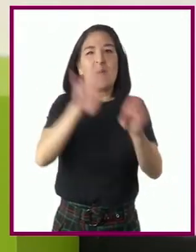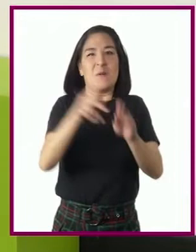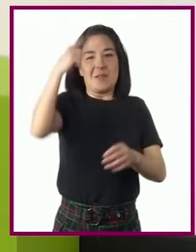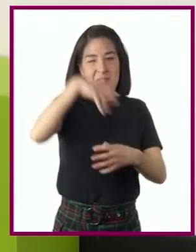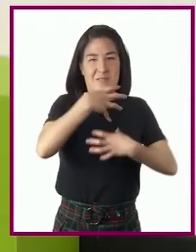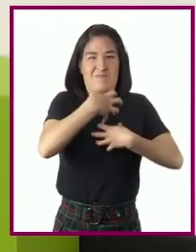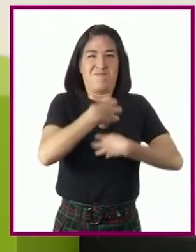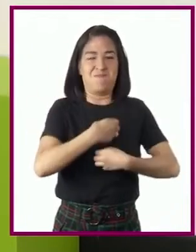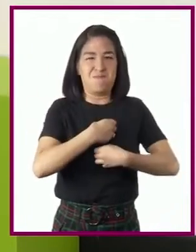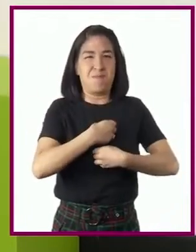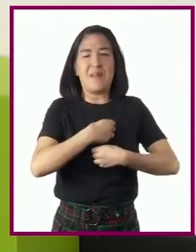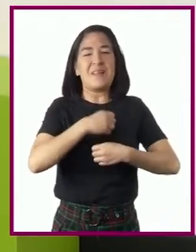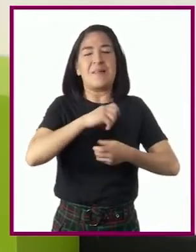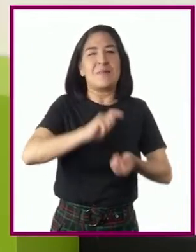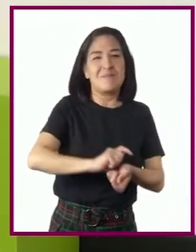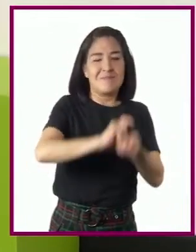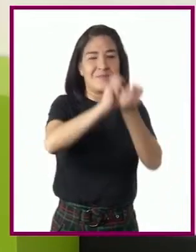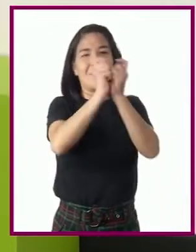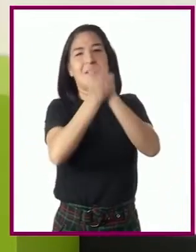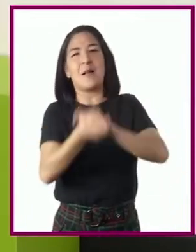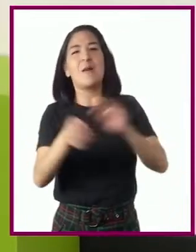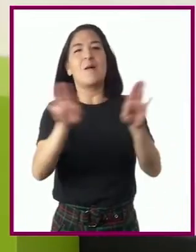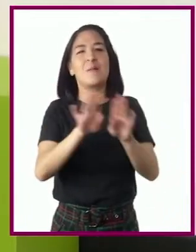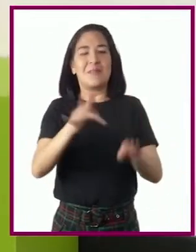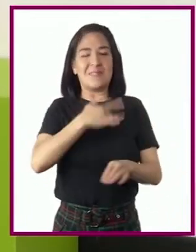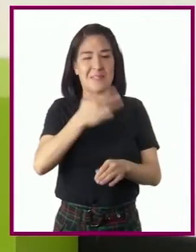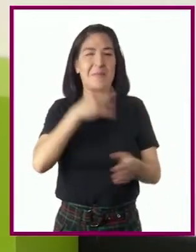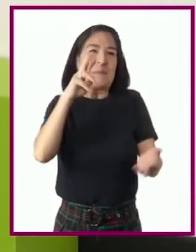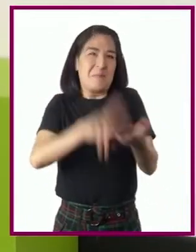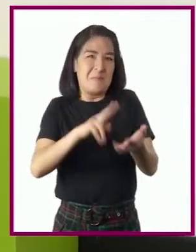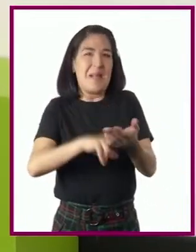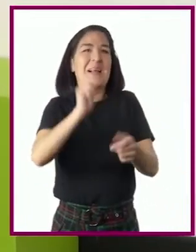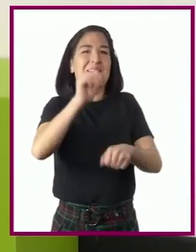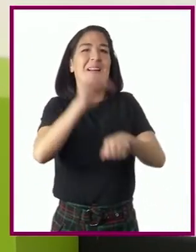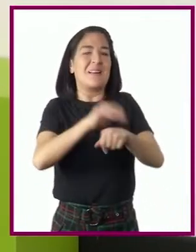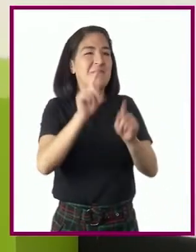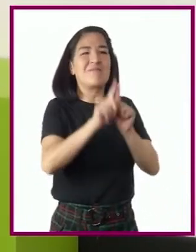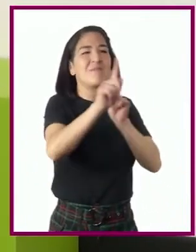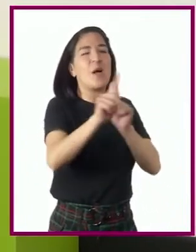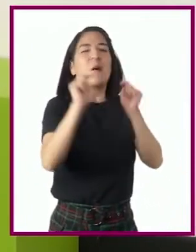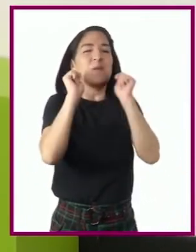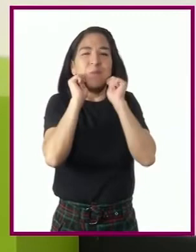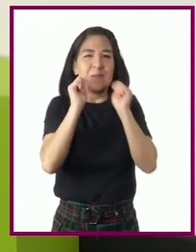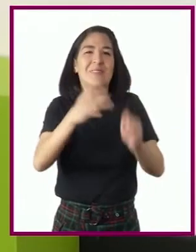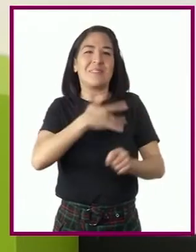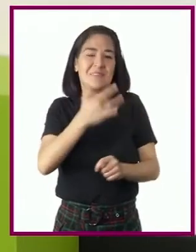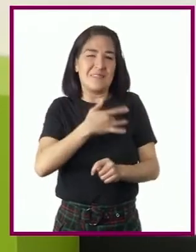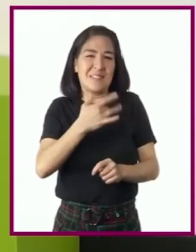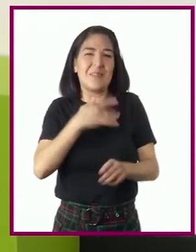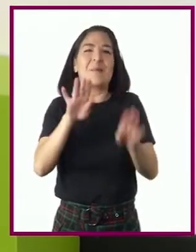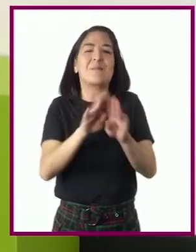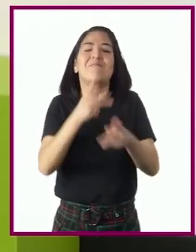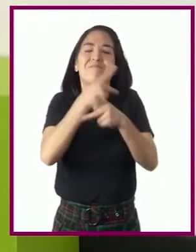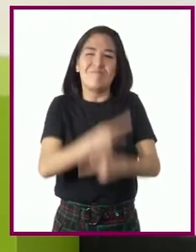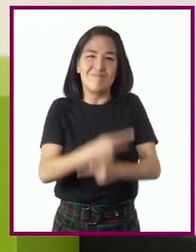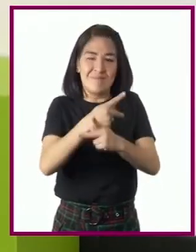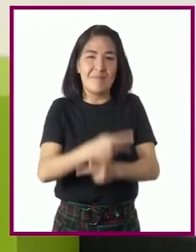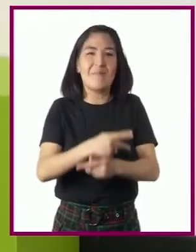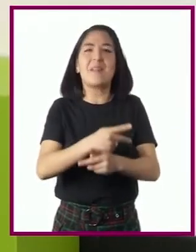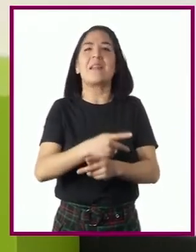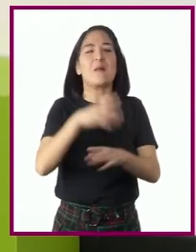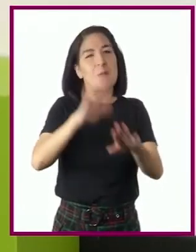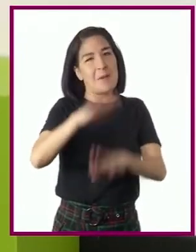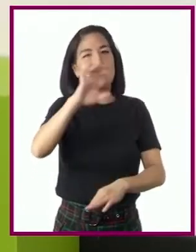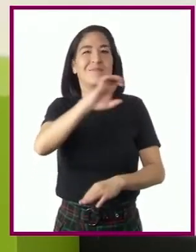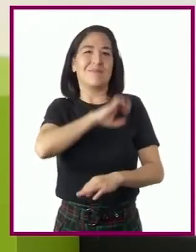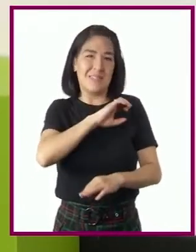al valorar la presencia y cercanía de sus amigos, que la amistad y en general las relaciones afectivas son más que el